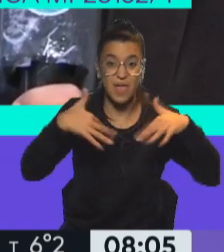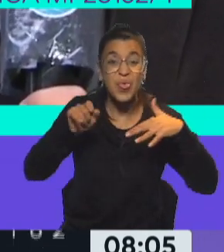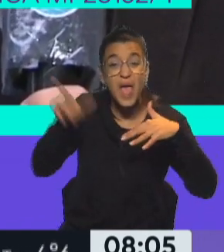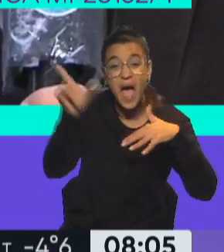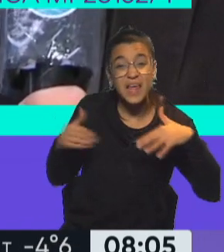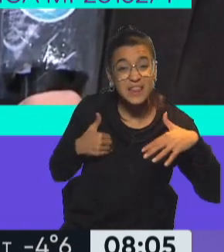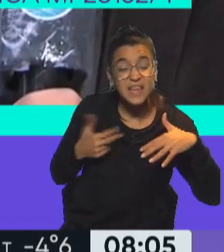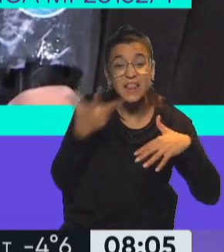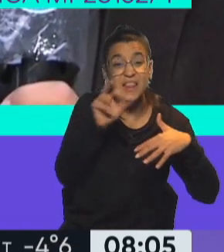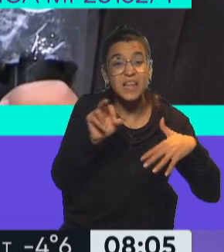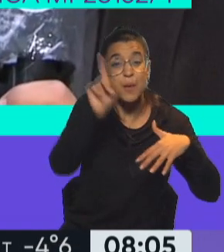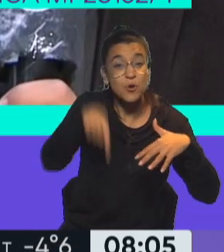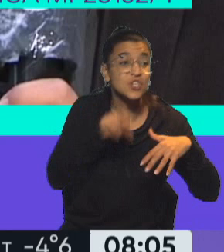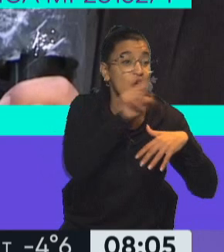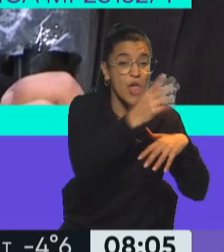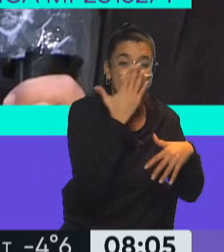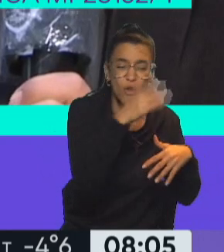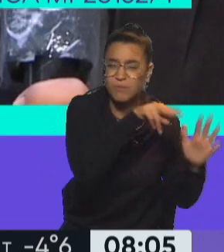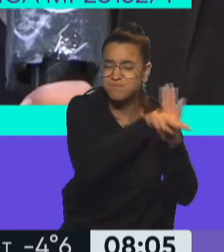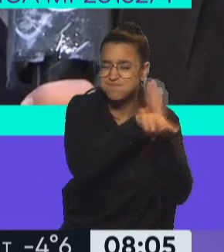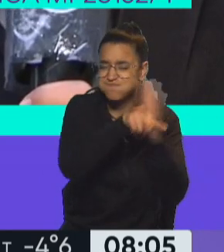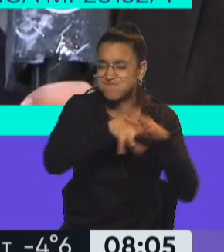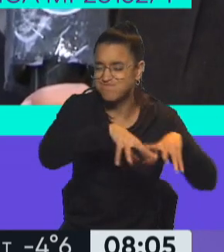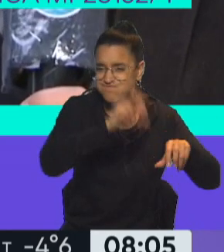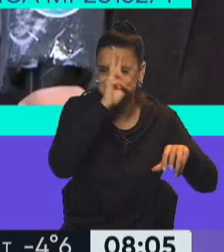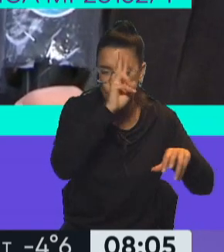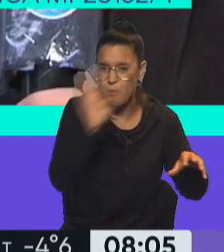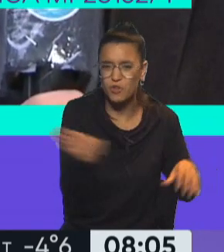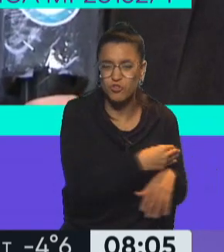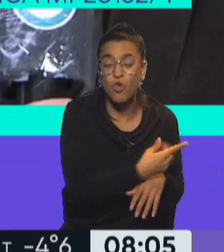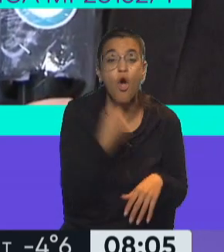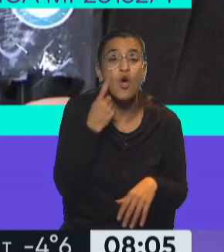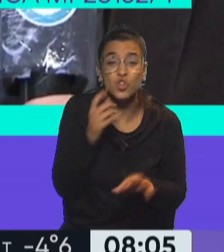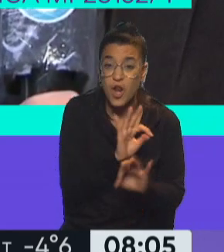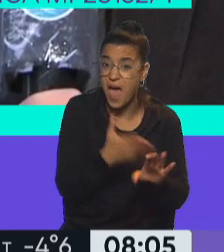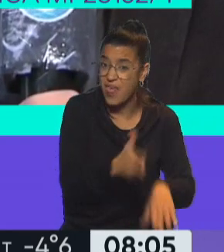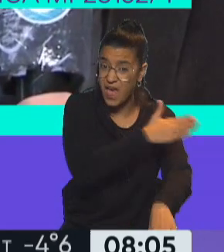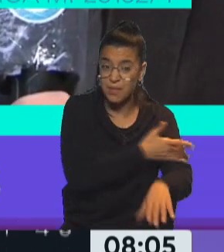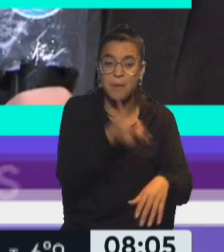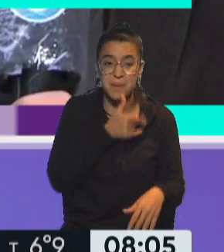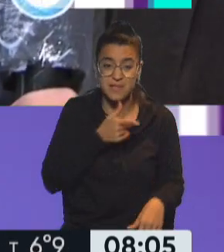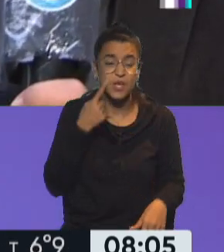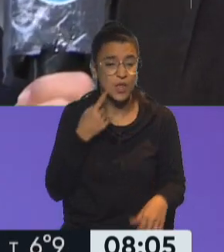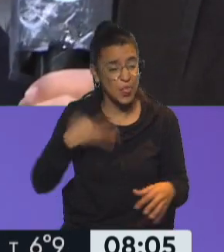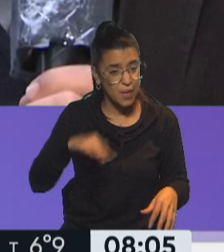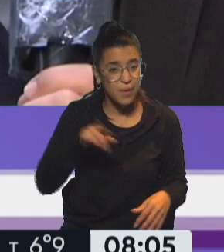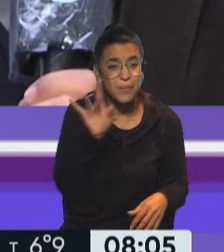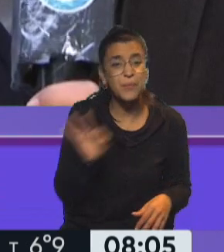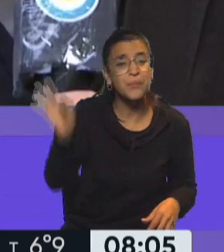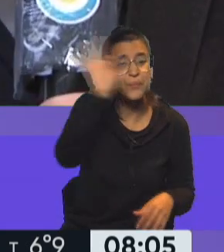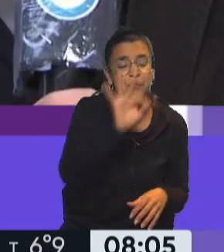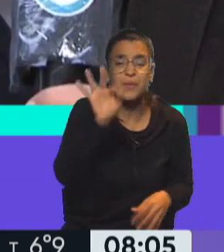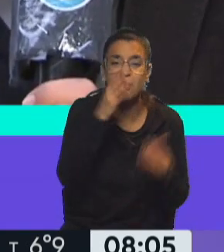están prácticamente todas llenas. Eso porque no se hizo nunca un control y me parece que hay que empezar a controlar. Este virus es